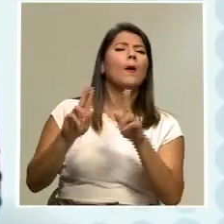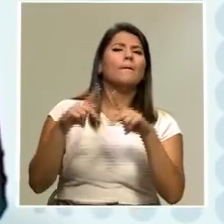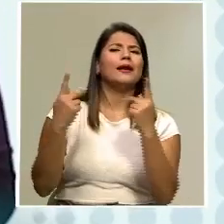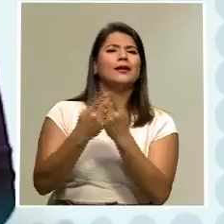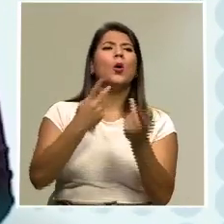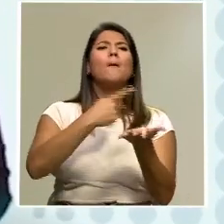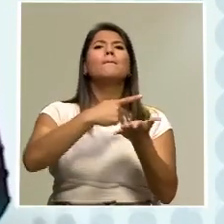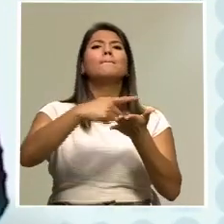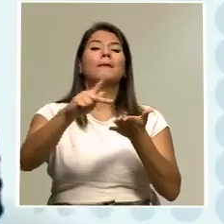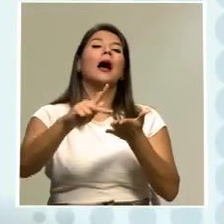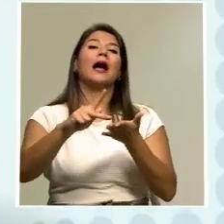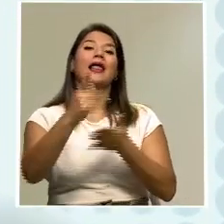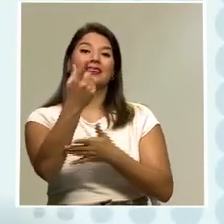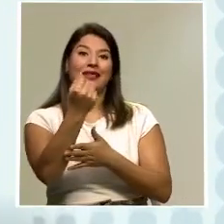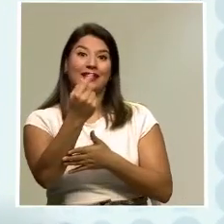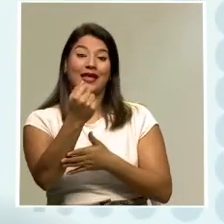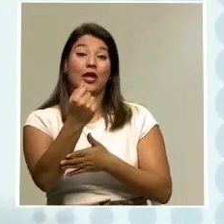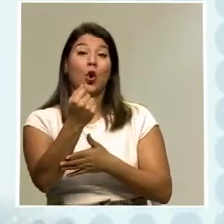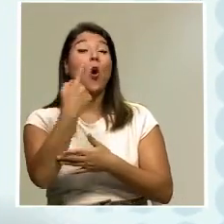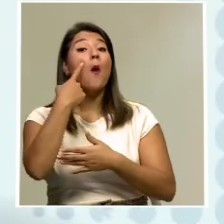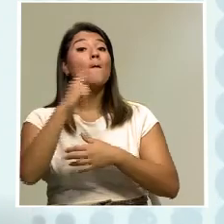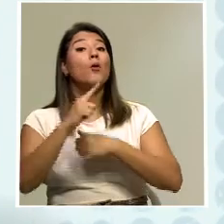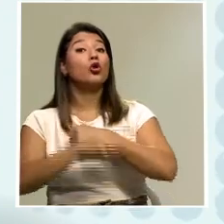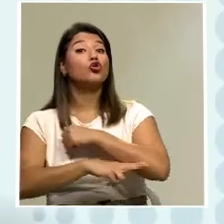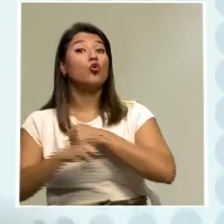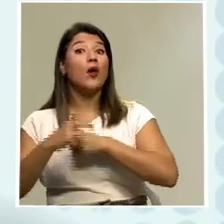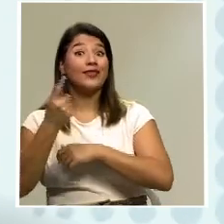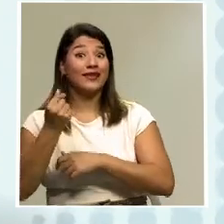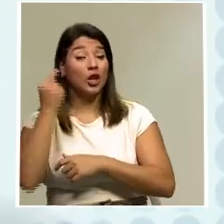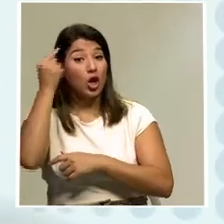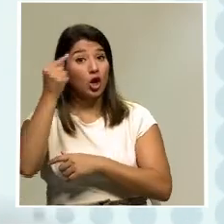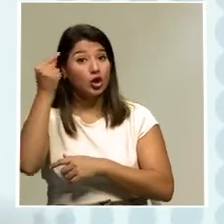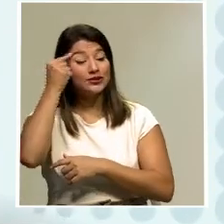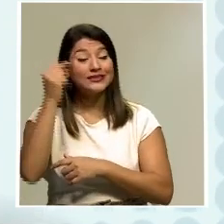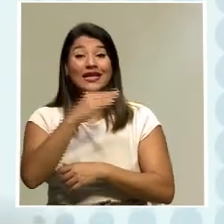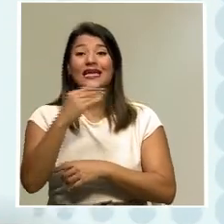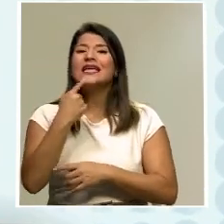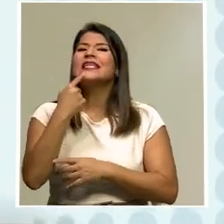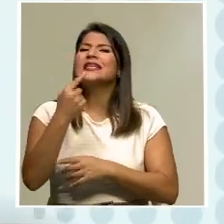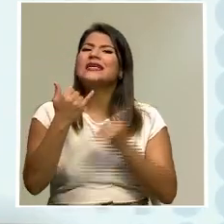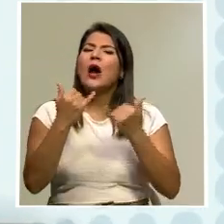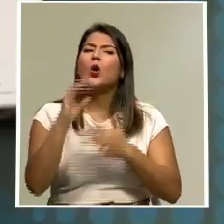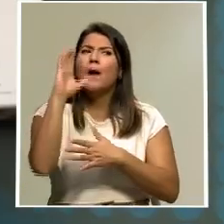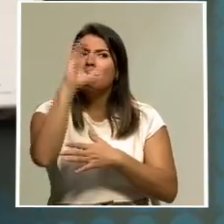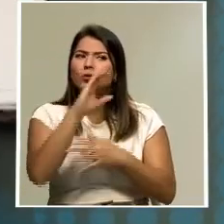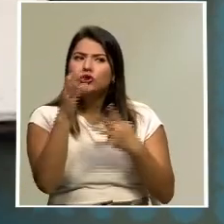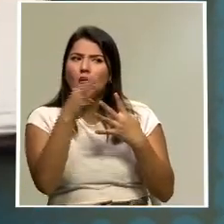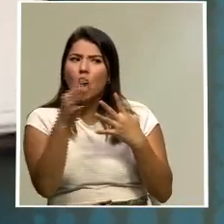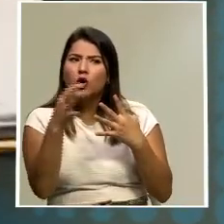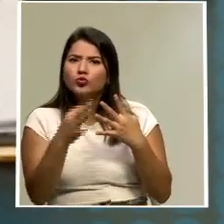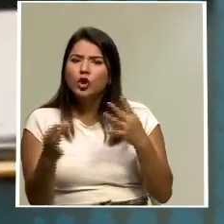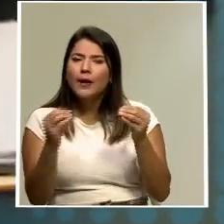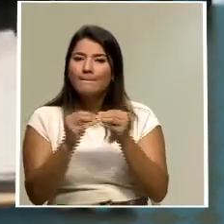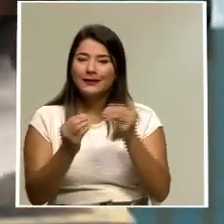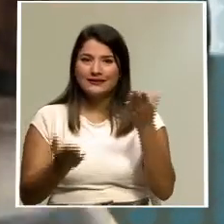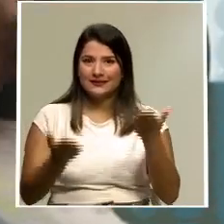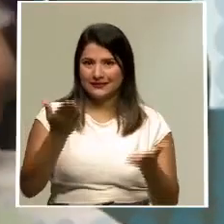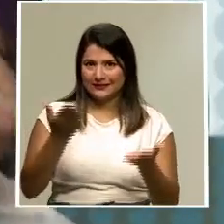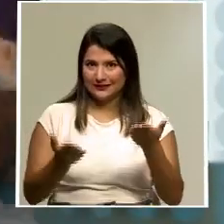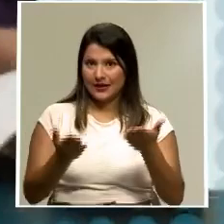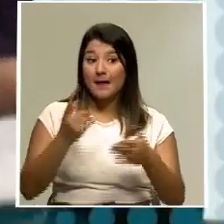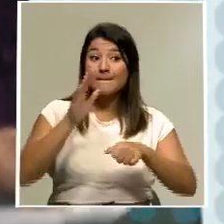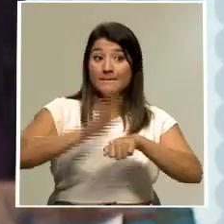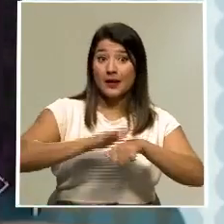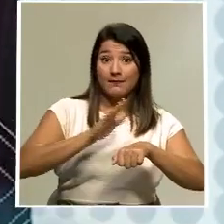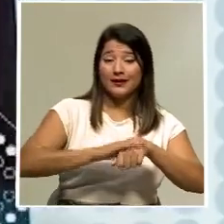millonaria pendiente por estafar al Estado y asegura que está buscando alternativas equilibradas que ayuden